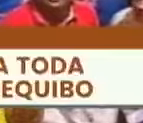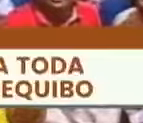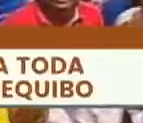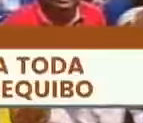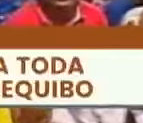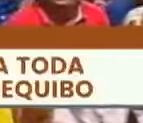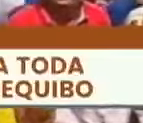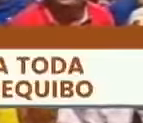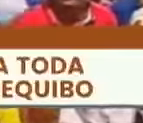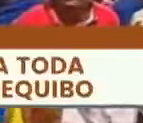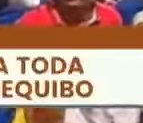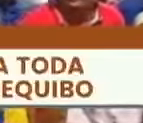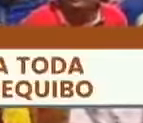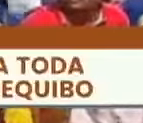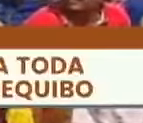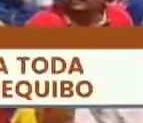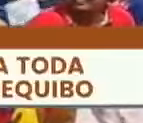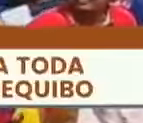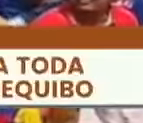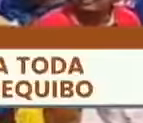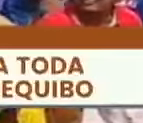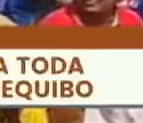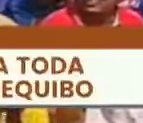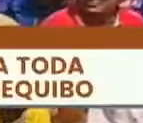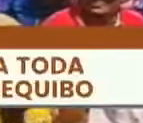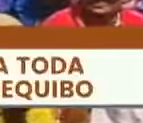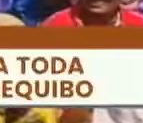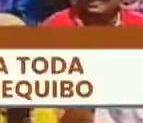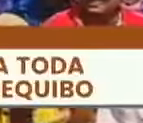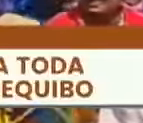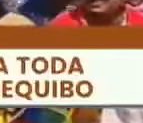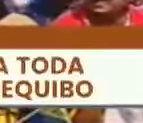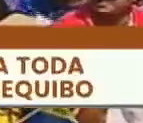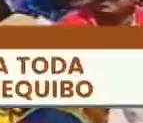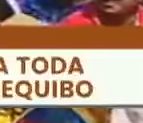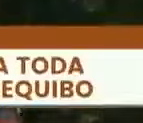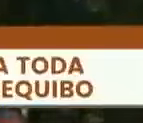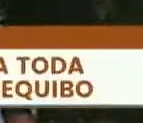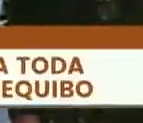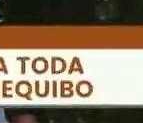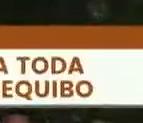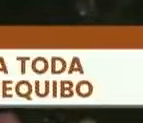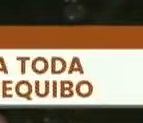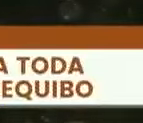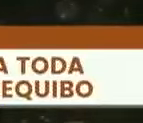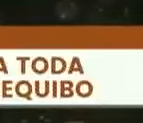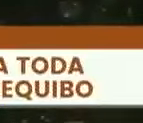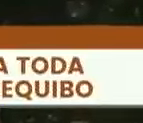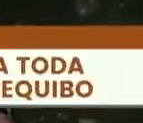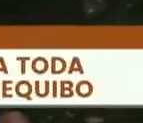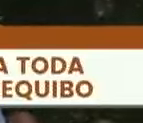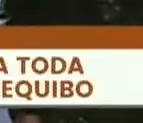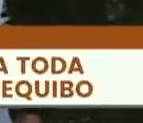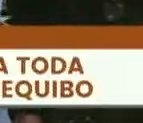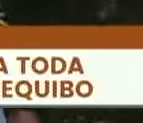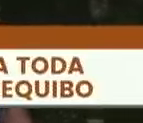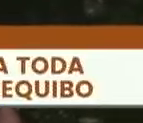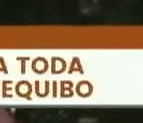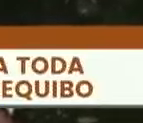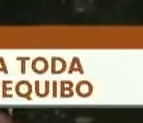5 preguntas. En el desespero del imperialismo, el títere que gobierna Guyana se ha ido